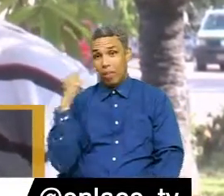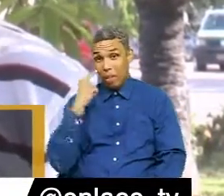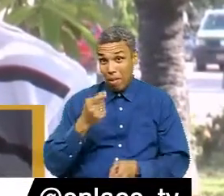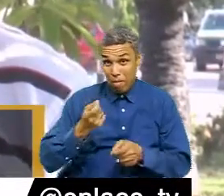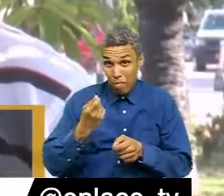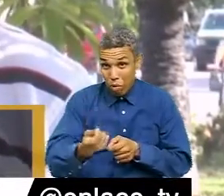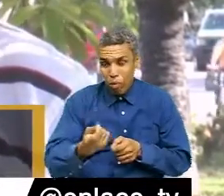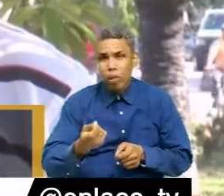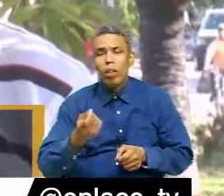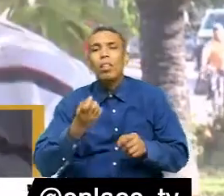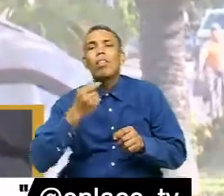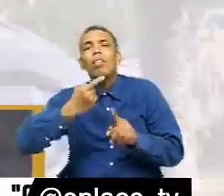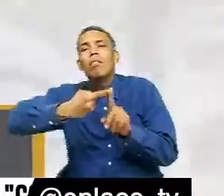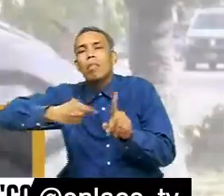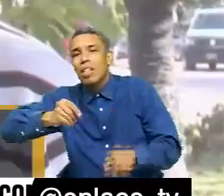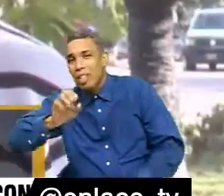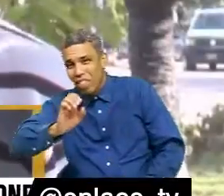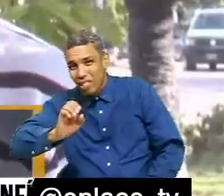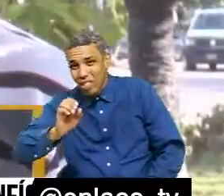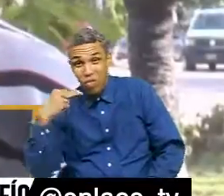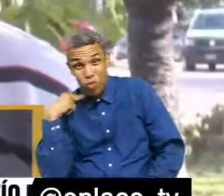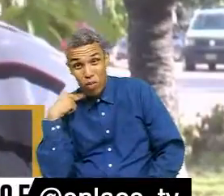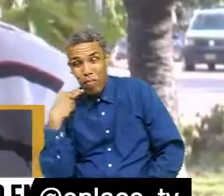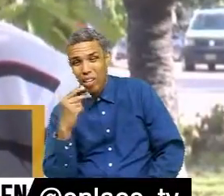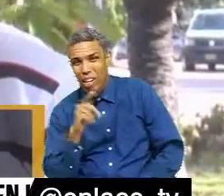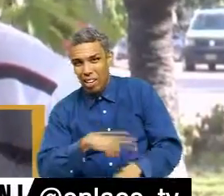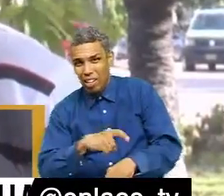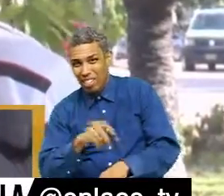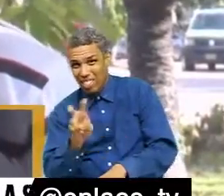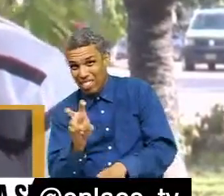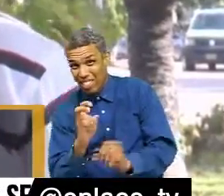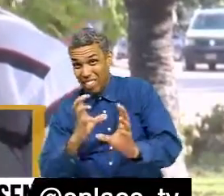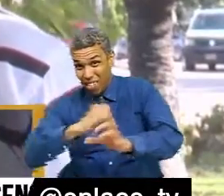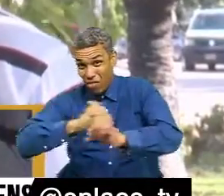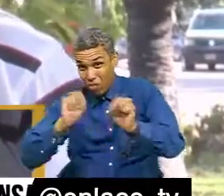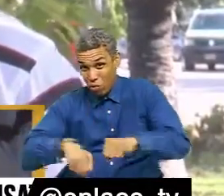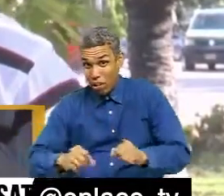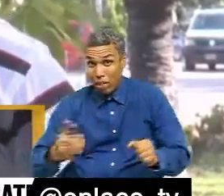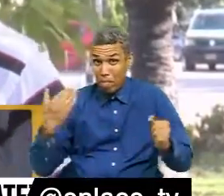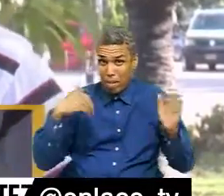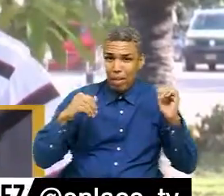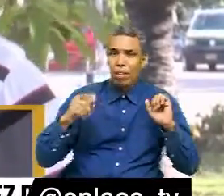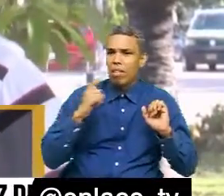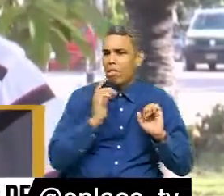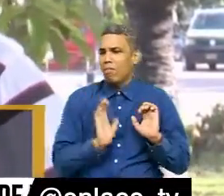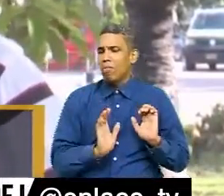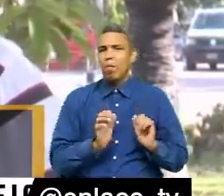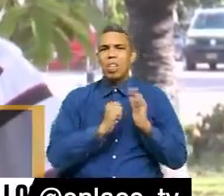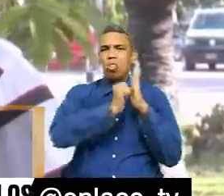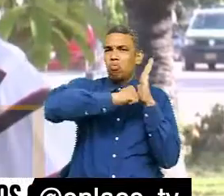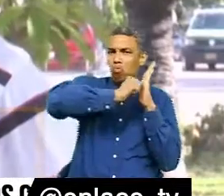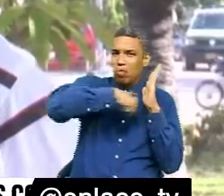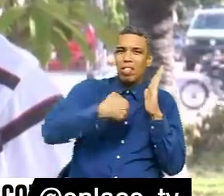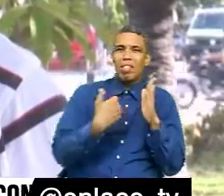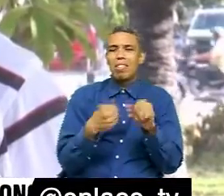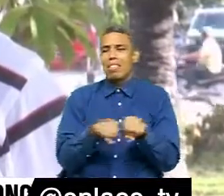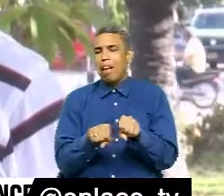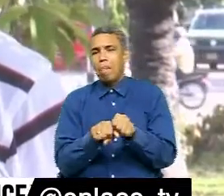el restaurante Fogonazo, 7 de la noche, es un jean day, blue jeans, zapatos deportivos y una